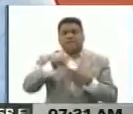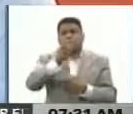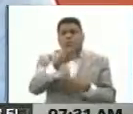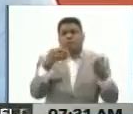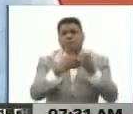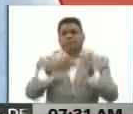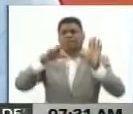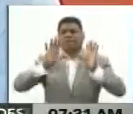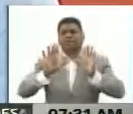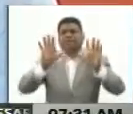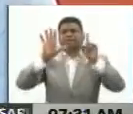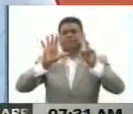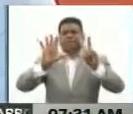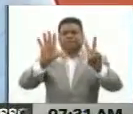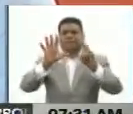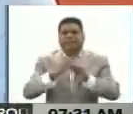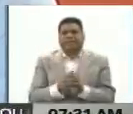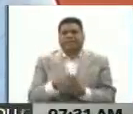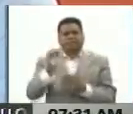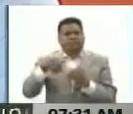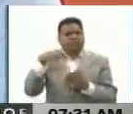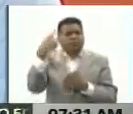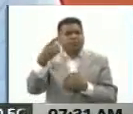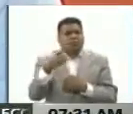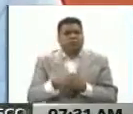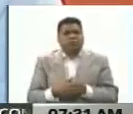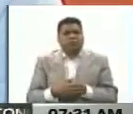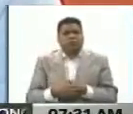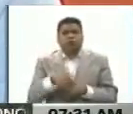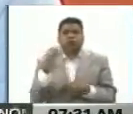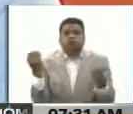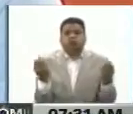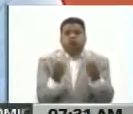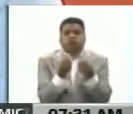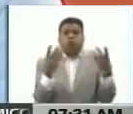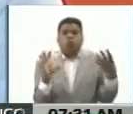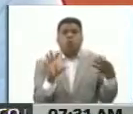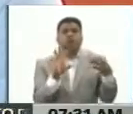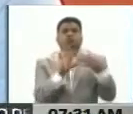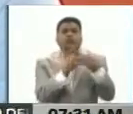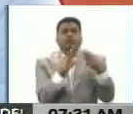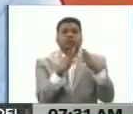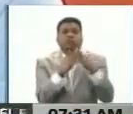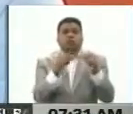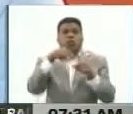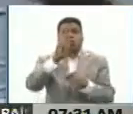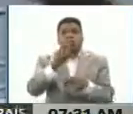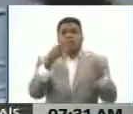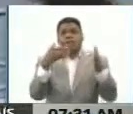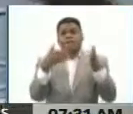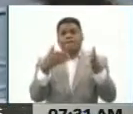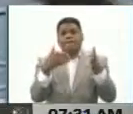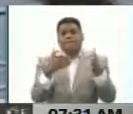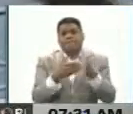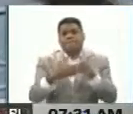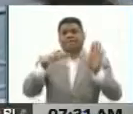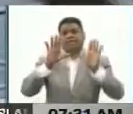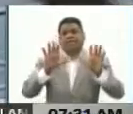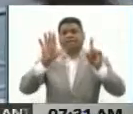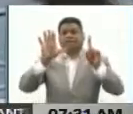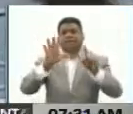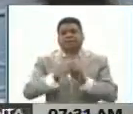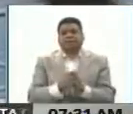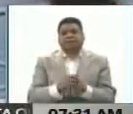programa unificado en lo que queda de 2016. Yo soy del criterio de que posiblemente el Estado